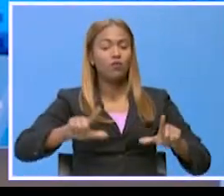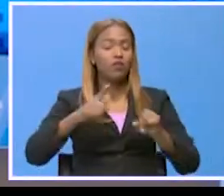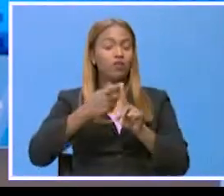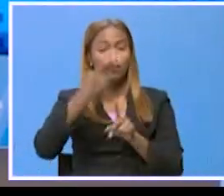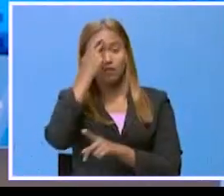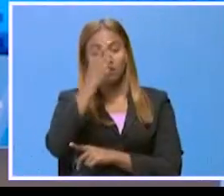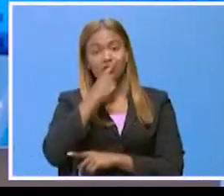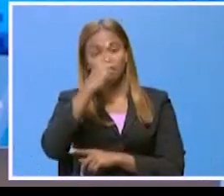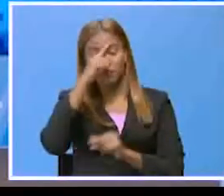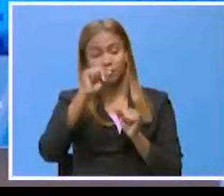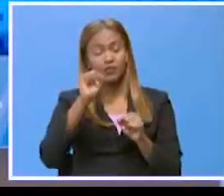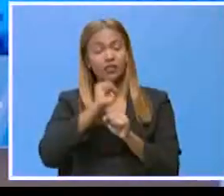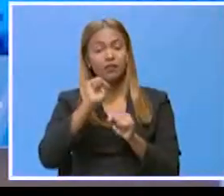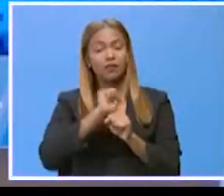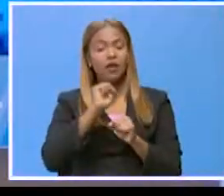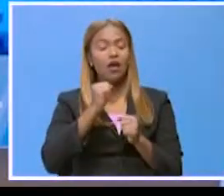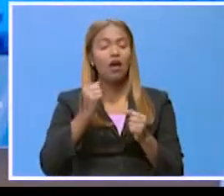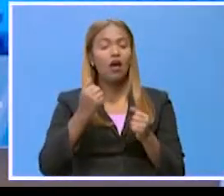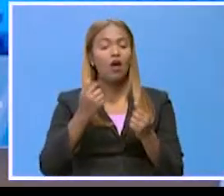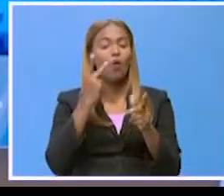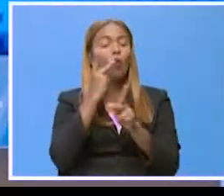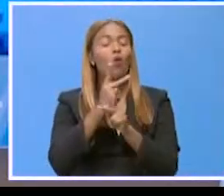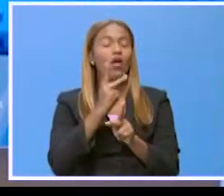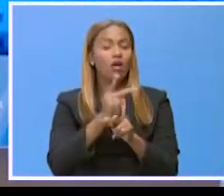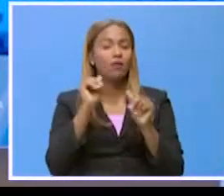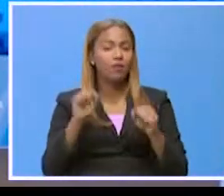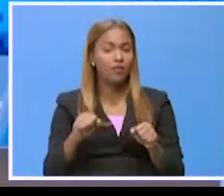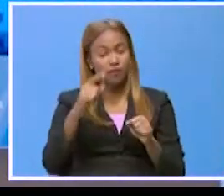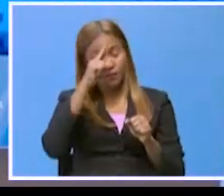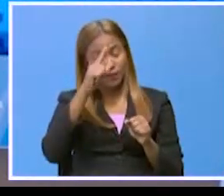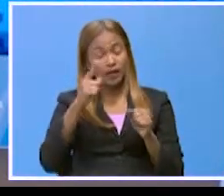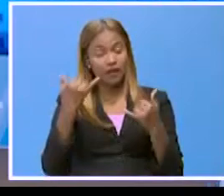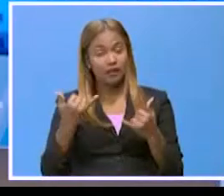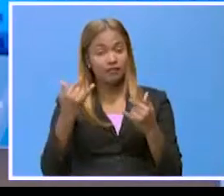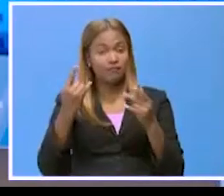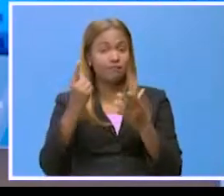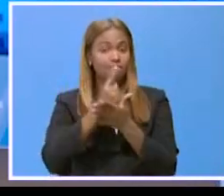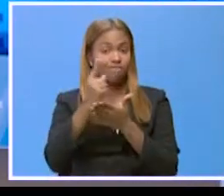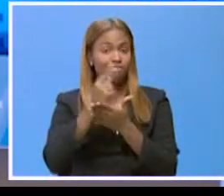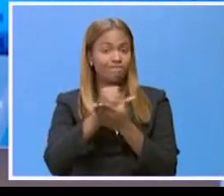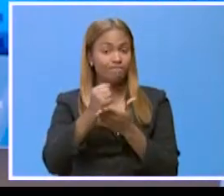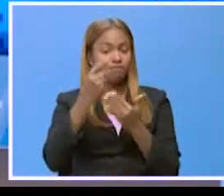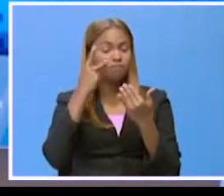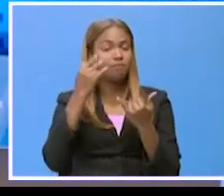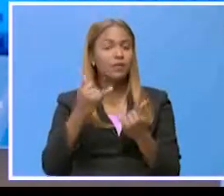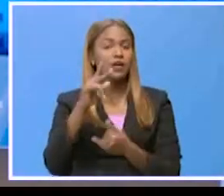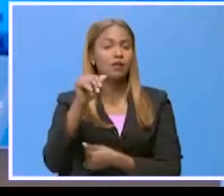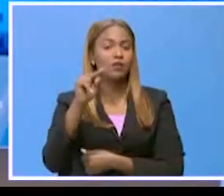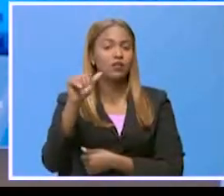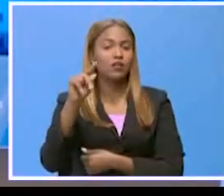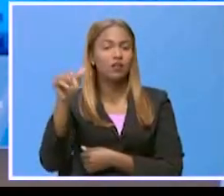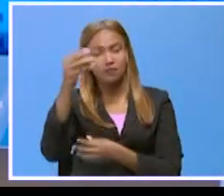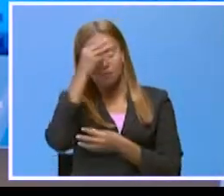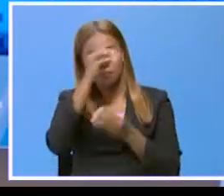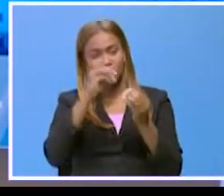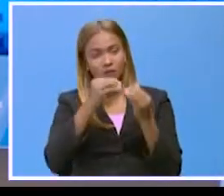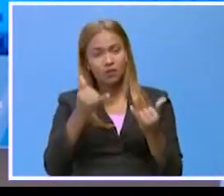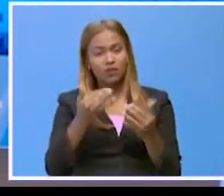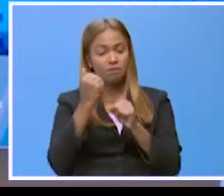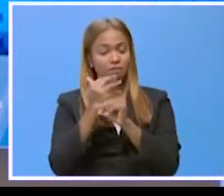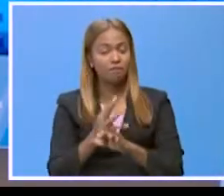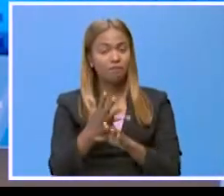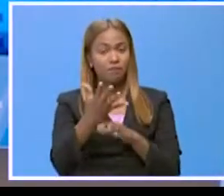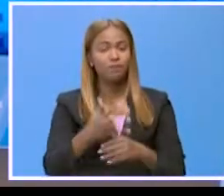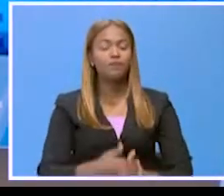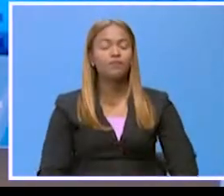para trabajar en las labores de prevención durante las semanas para ramón santana álvarez nos cuenta más de estos preparativos